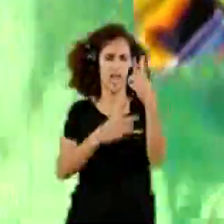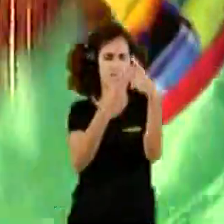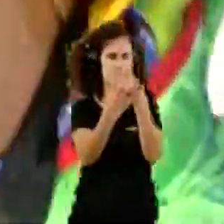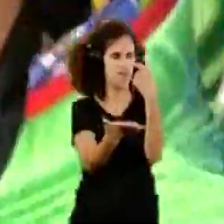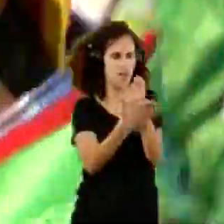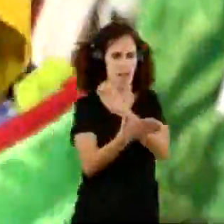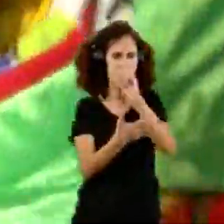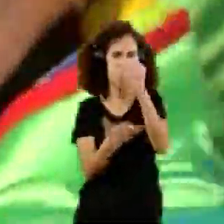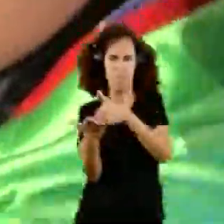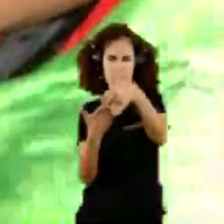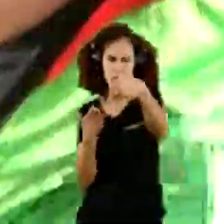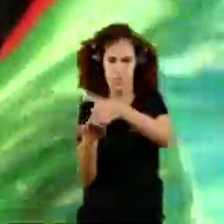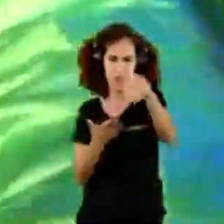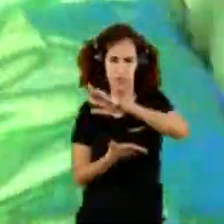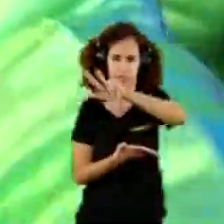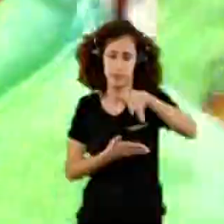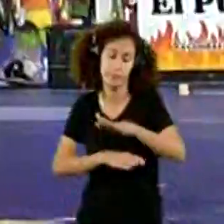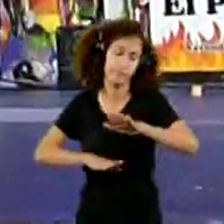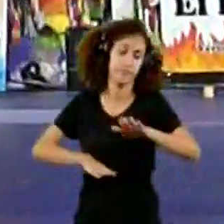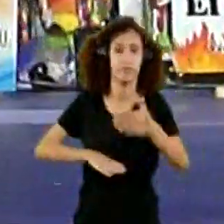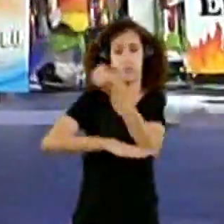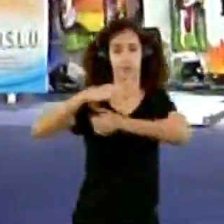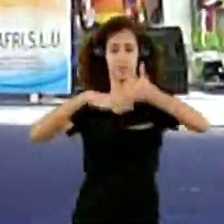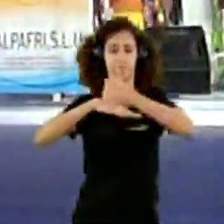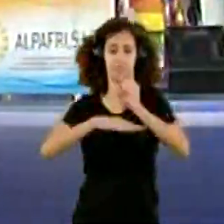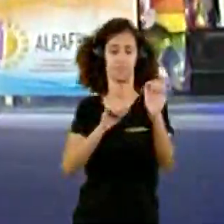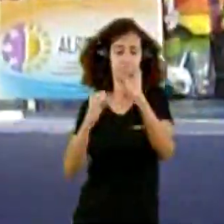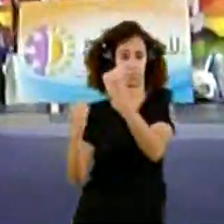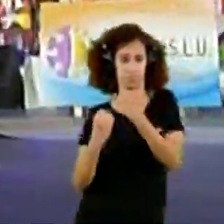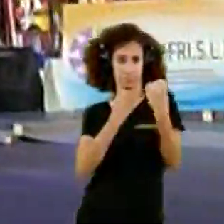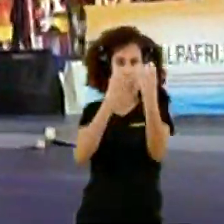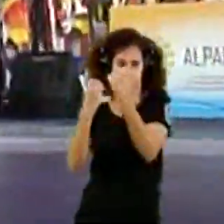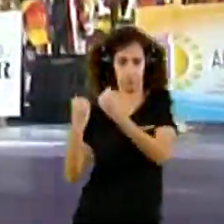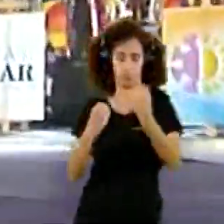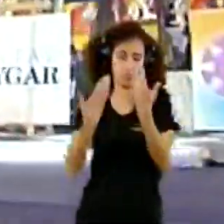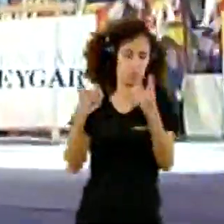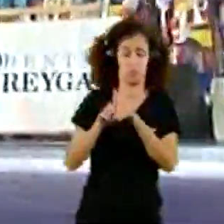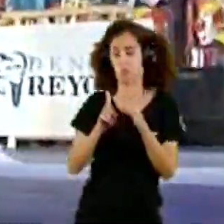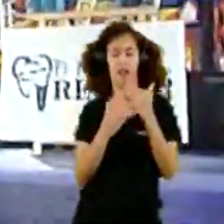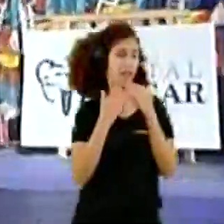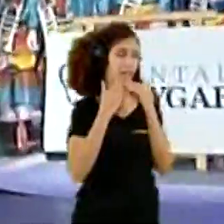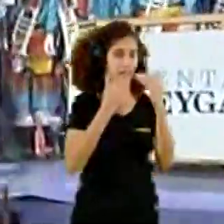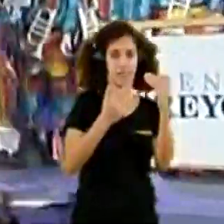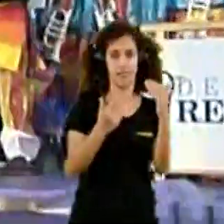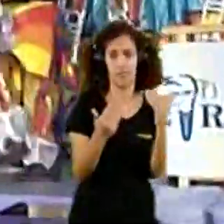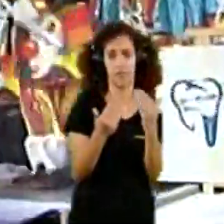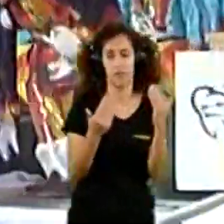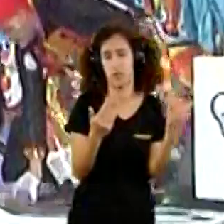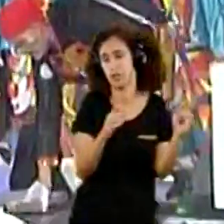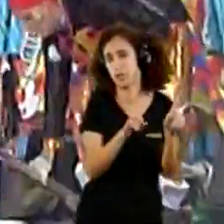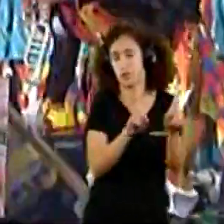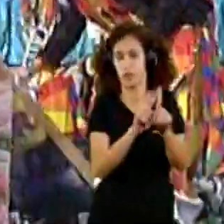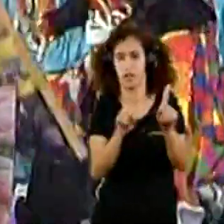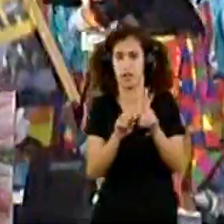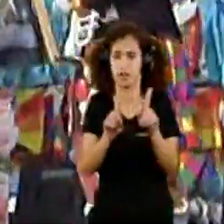indultan porque tengo quien me defienda. También estaría muy agradecido, me pondría firme